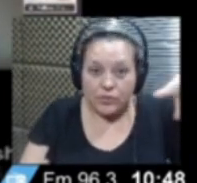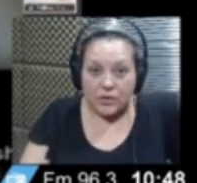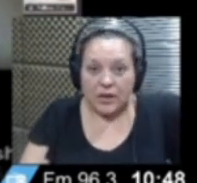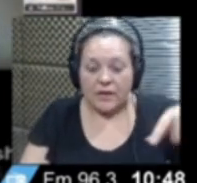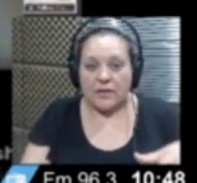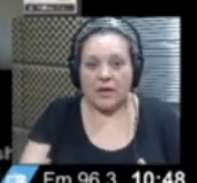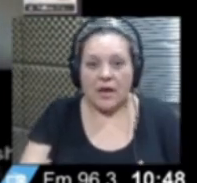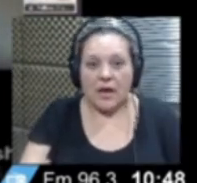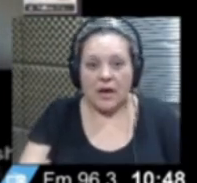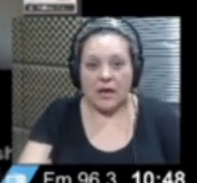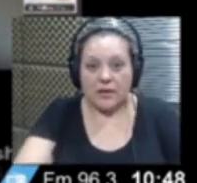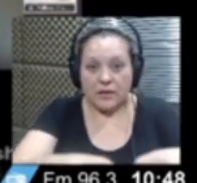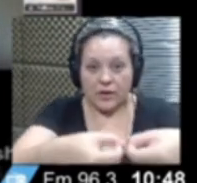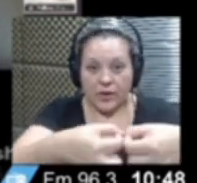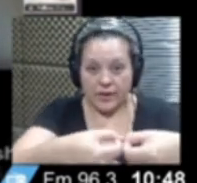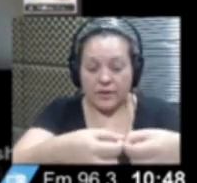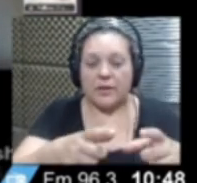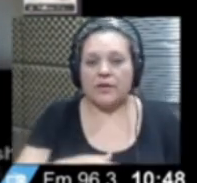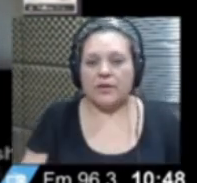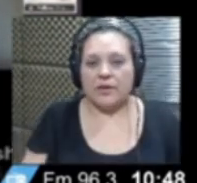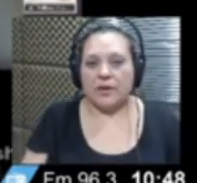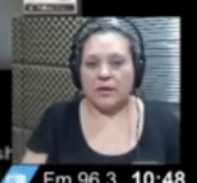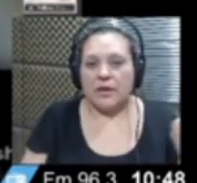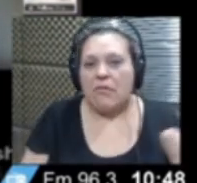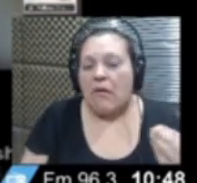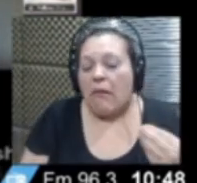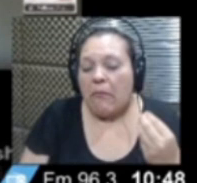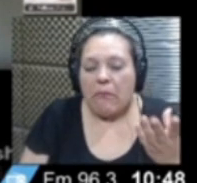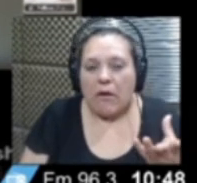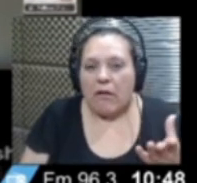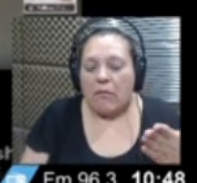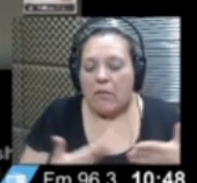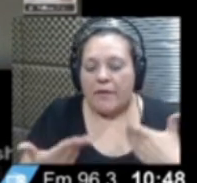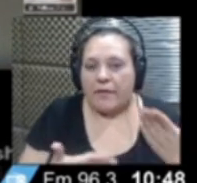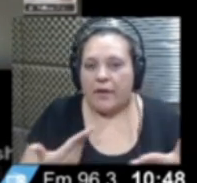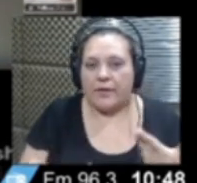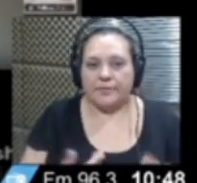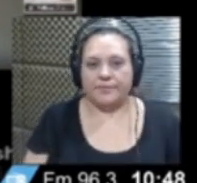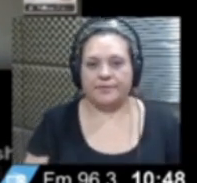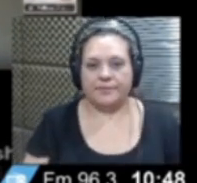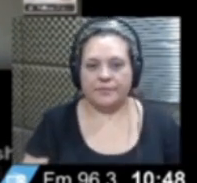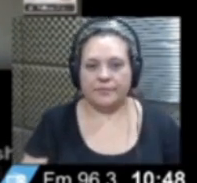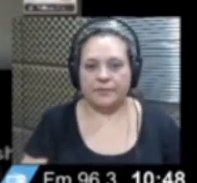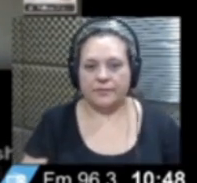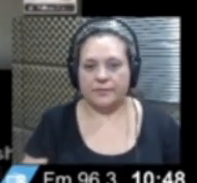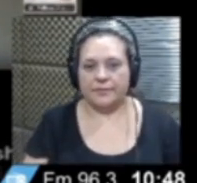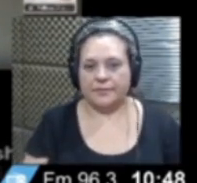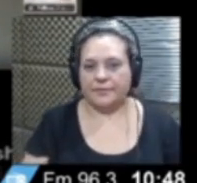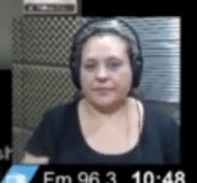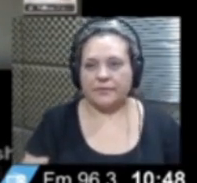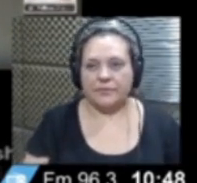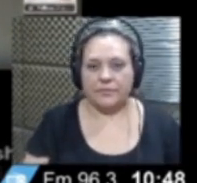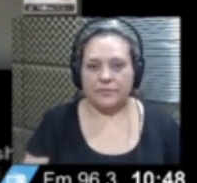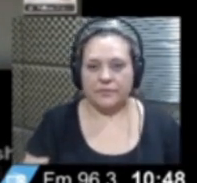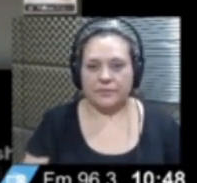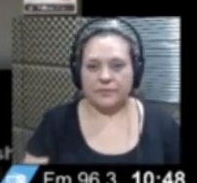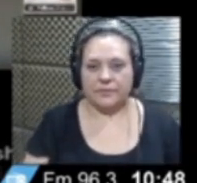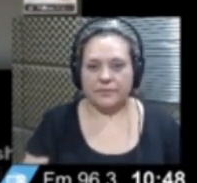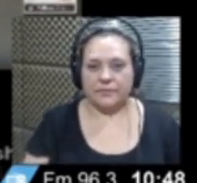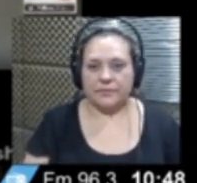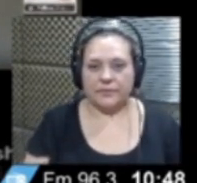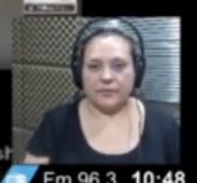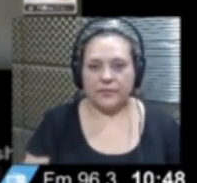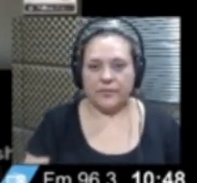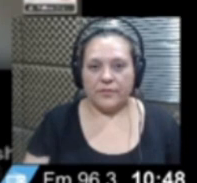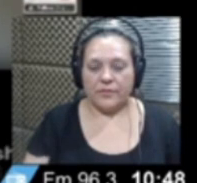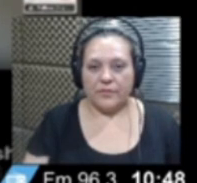sí. Sí, por supuesto. Entonces, para intercambiar también elementos culturales, ¿cómo pueden hacer para ubicarlos acá en San